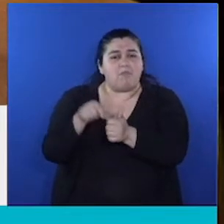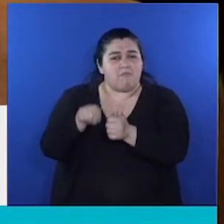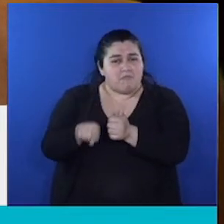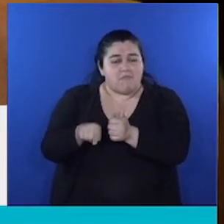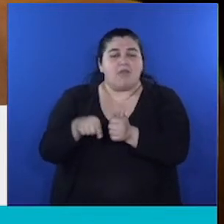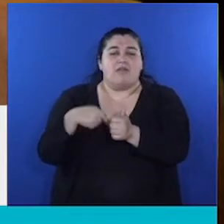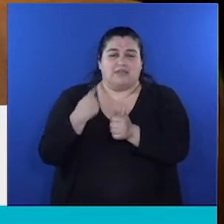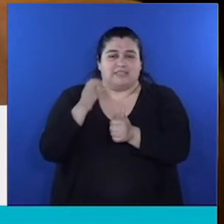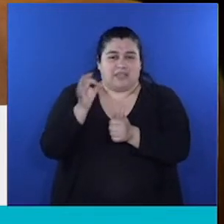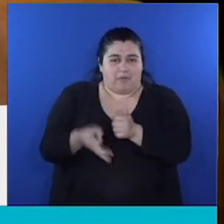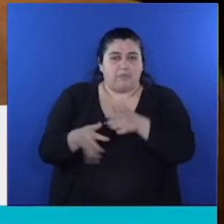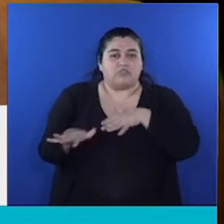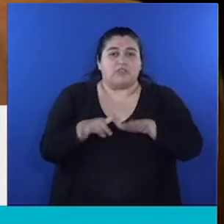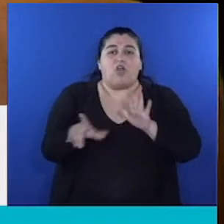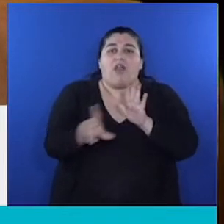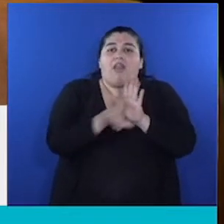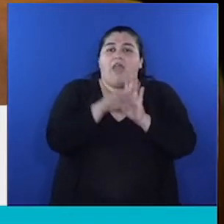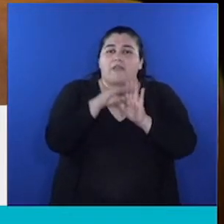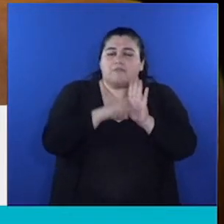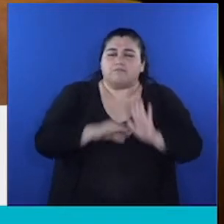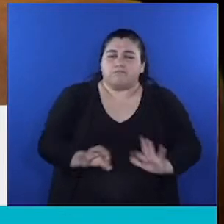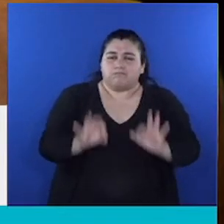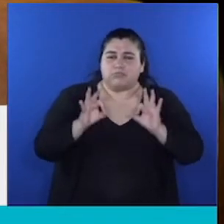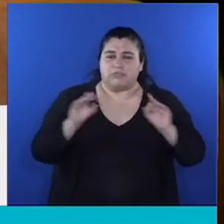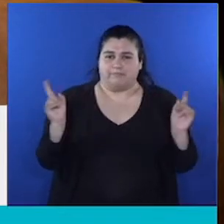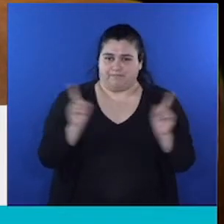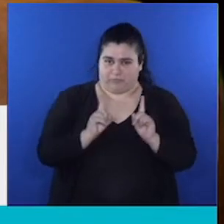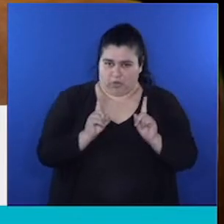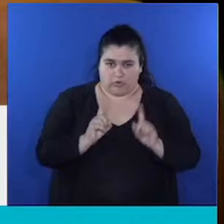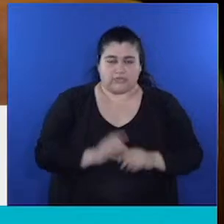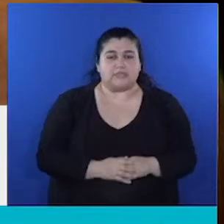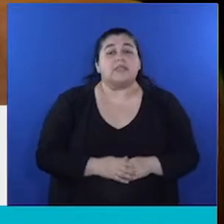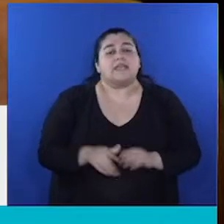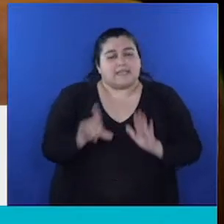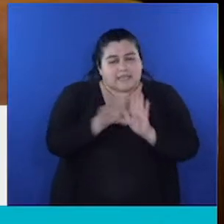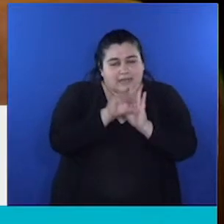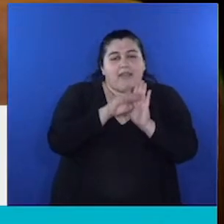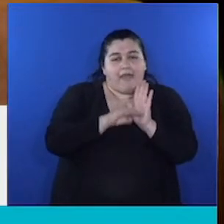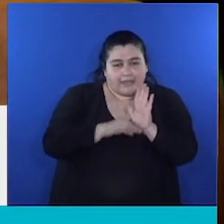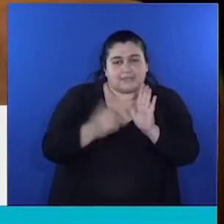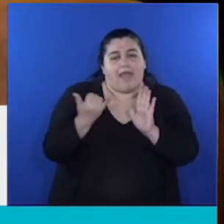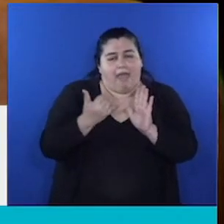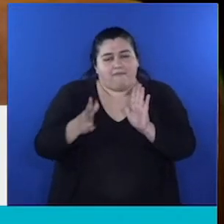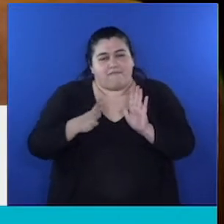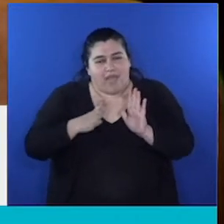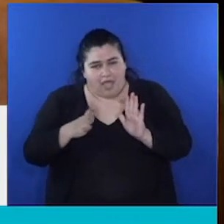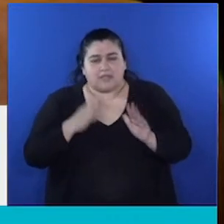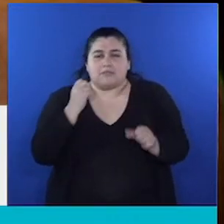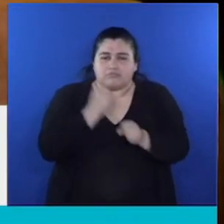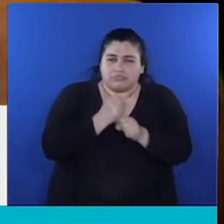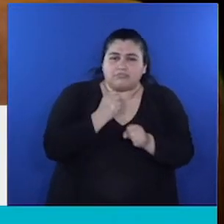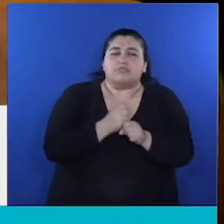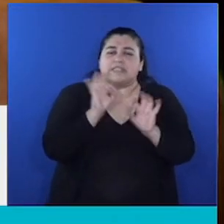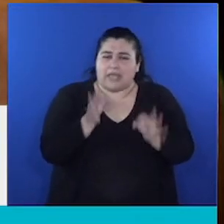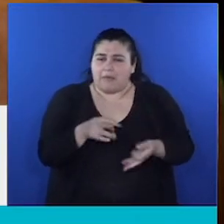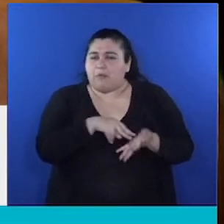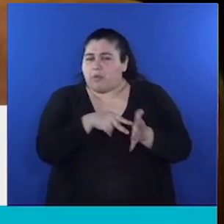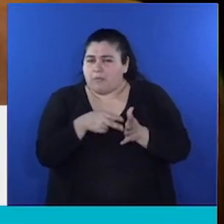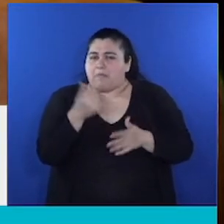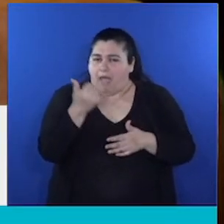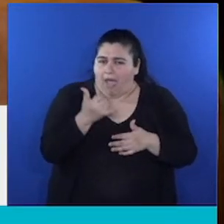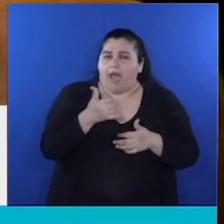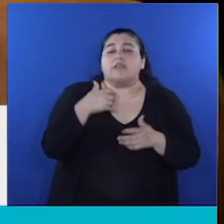ley no es suficiente. Sabemos que la ley tiene muchos baches, sabemos que la ley tiene problemas, porque está pensada desde